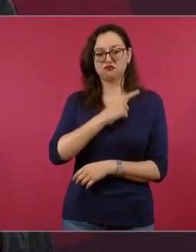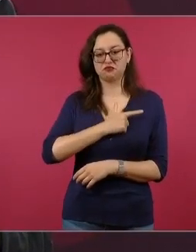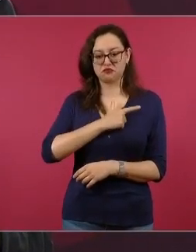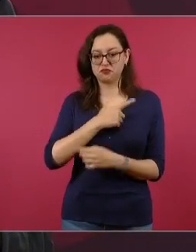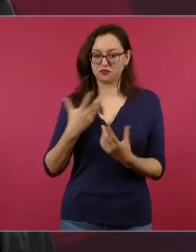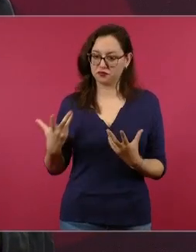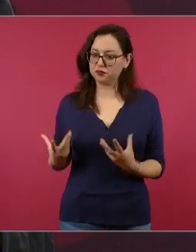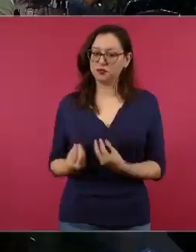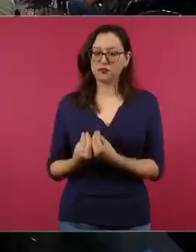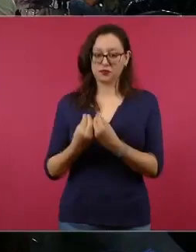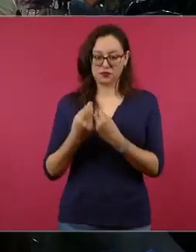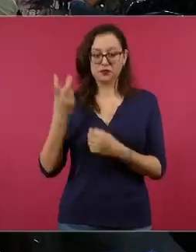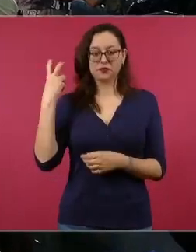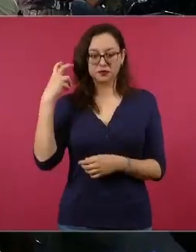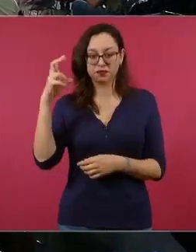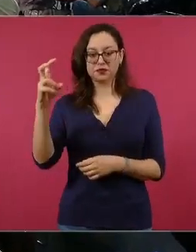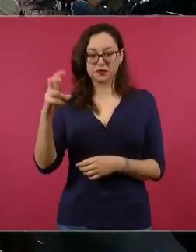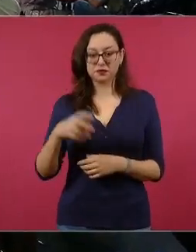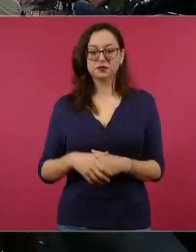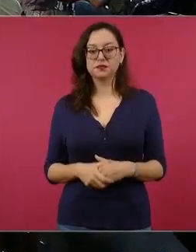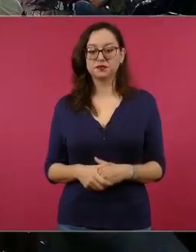acompañarla.